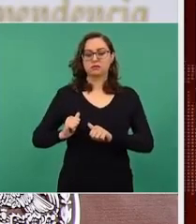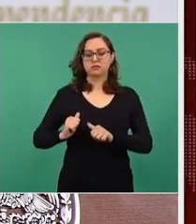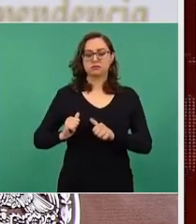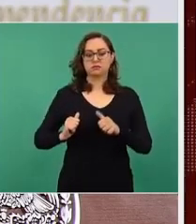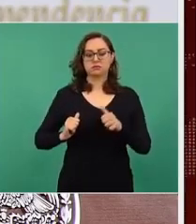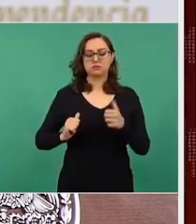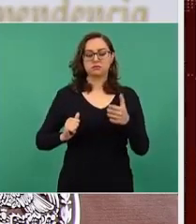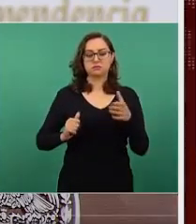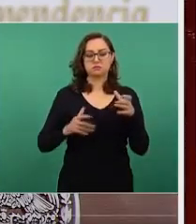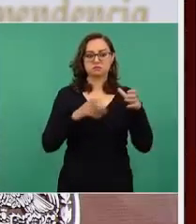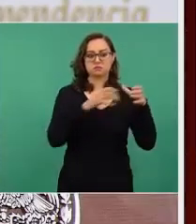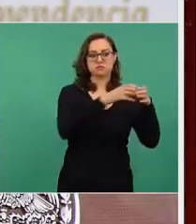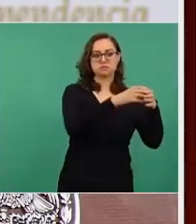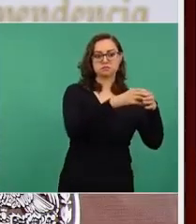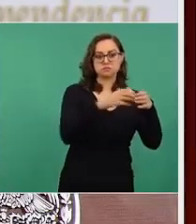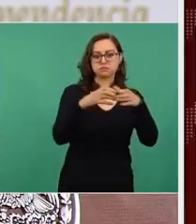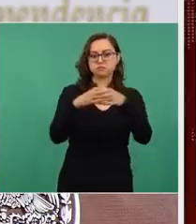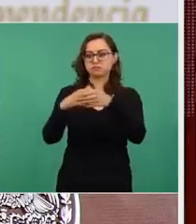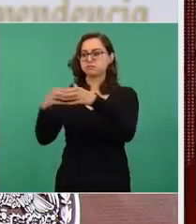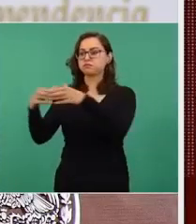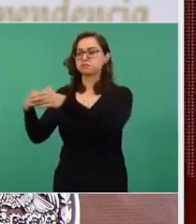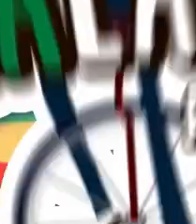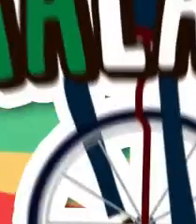vámonos con la información